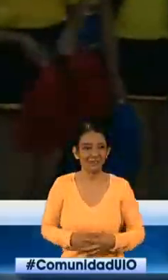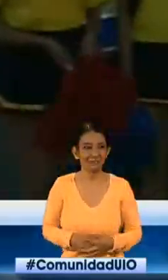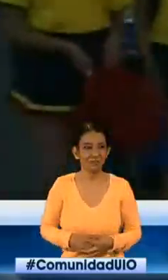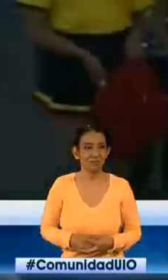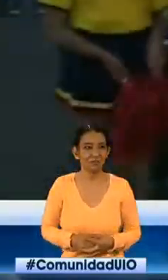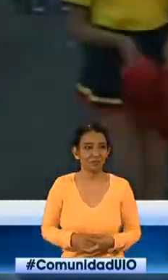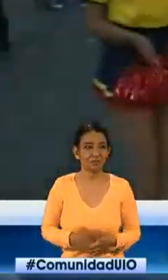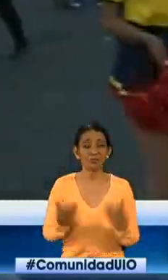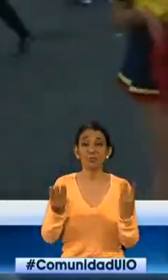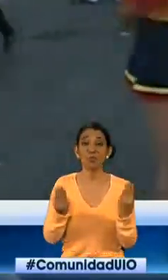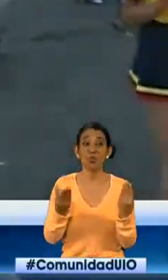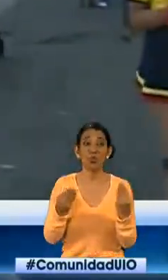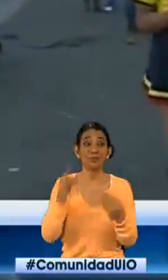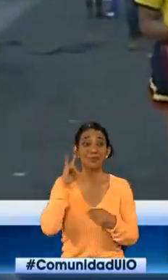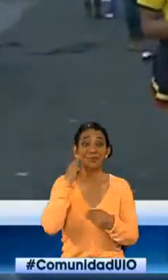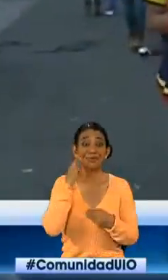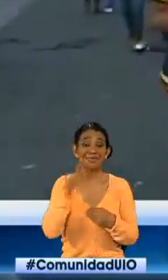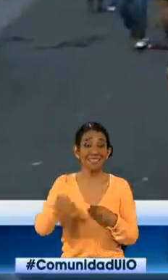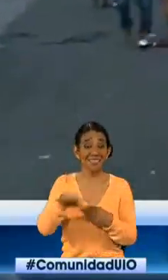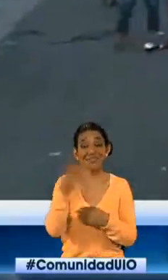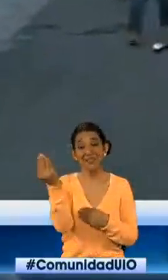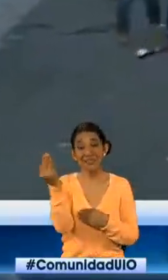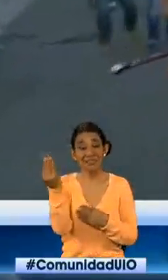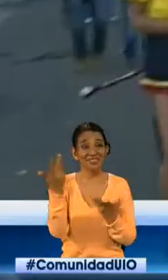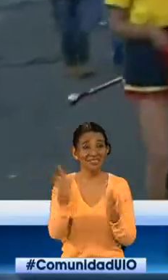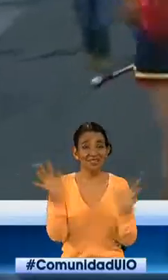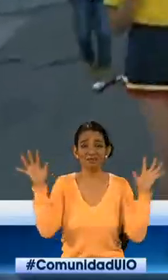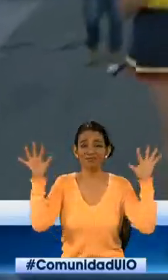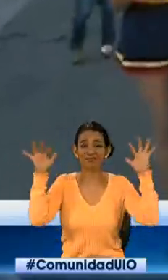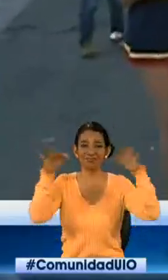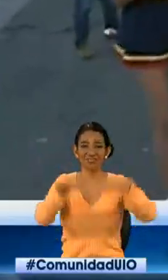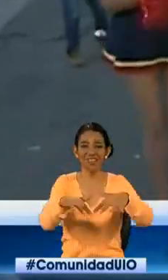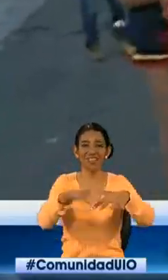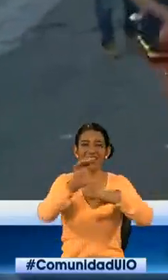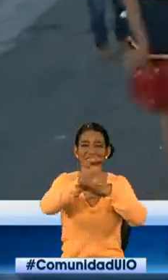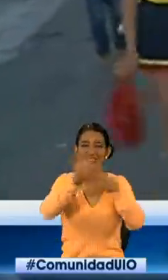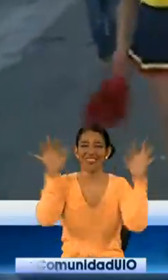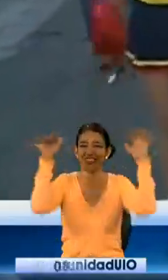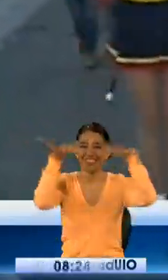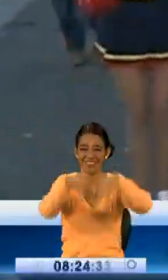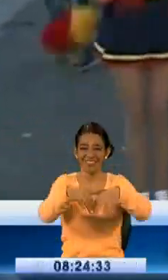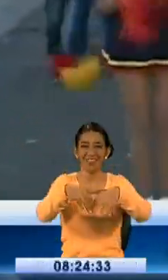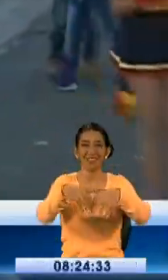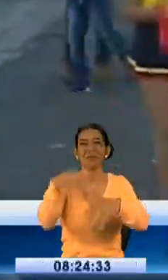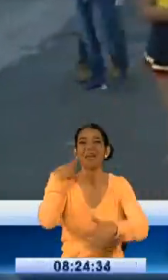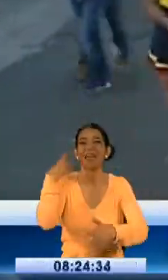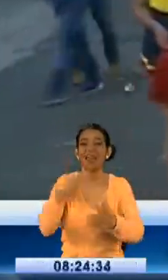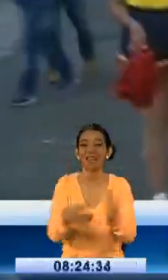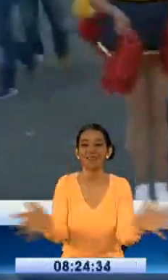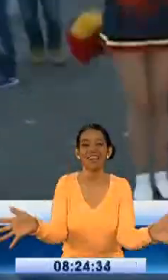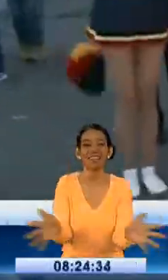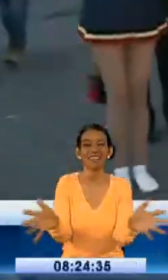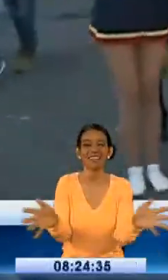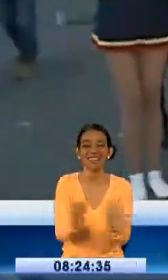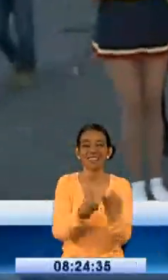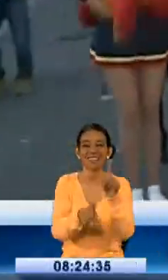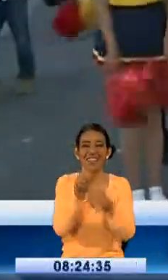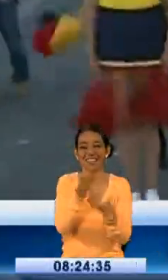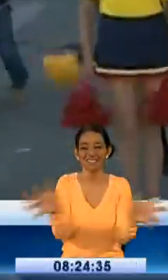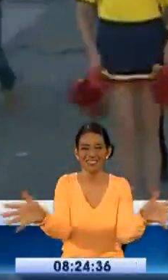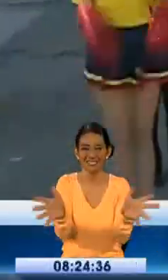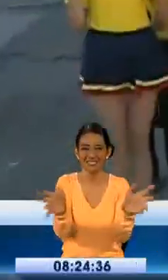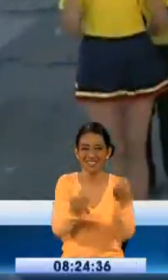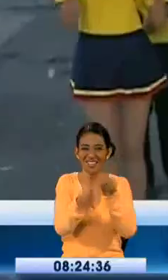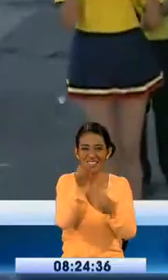muchos chicos, han venido gente de todas partes del Ecuador para alentar a nuestra querida selección. Además, ya